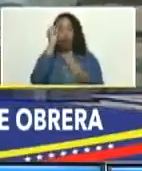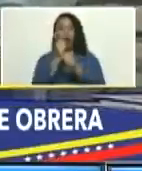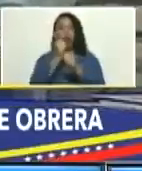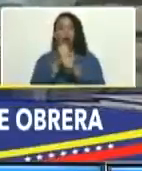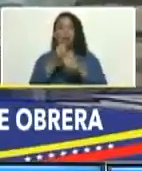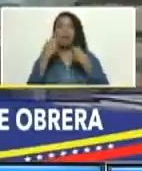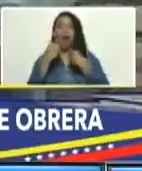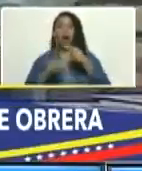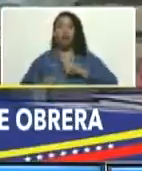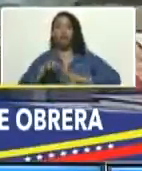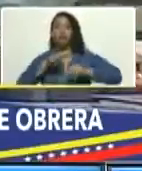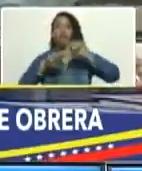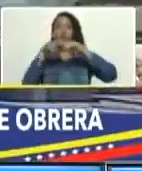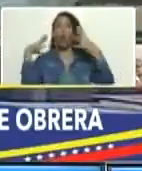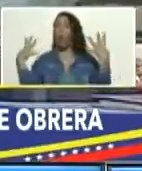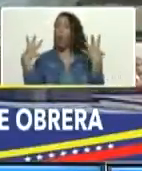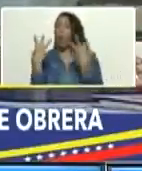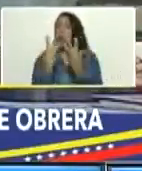Para que construyamos juntos.